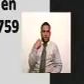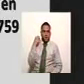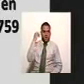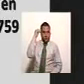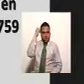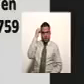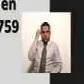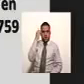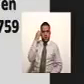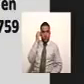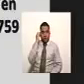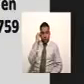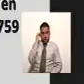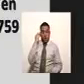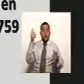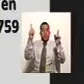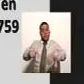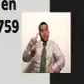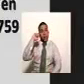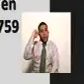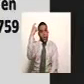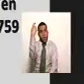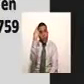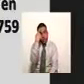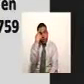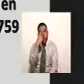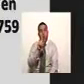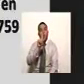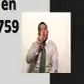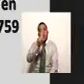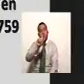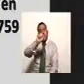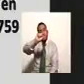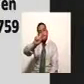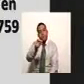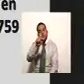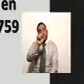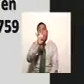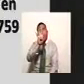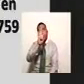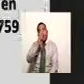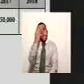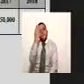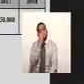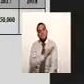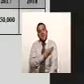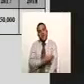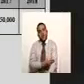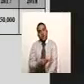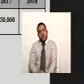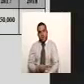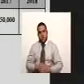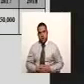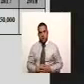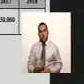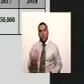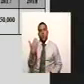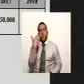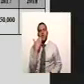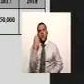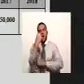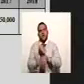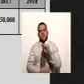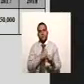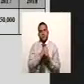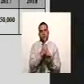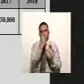El gobierno ha recibido cerca de 1.4 billones de pesos desde el año 2008 hasta el